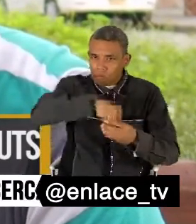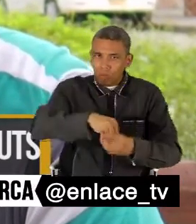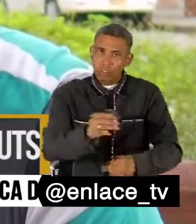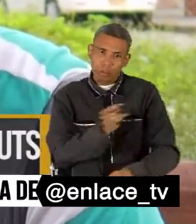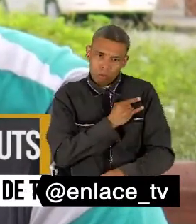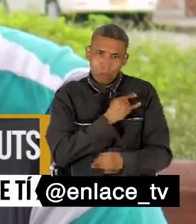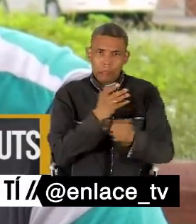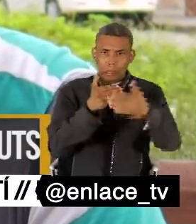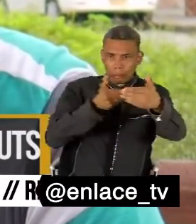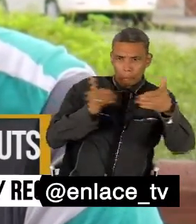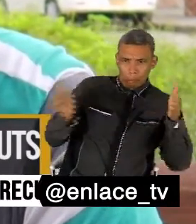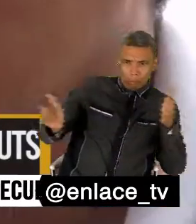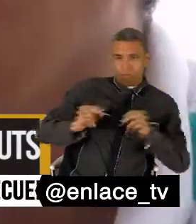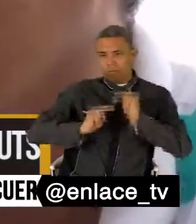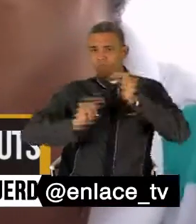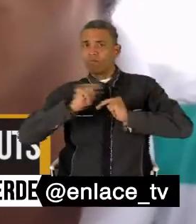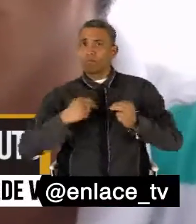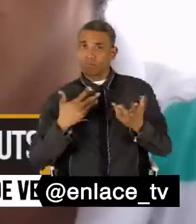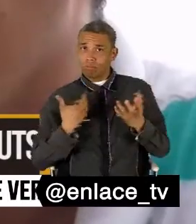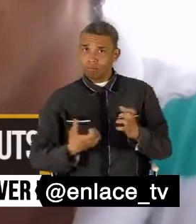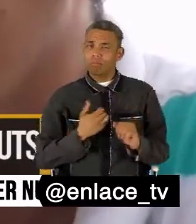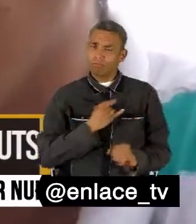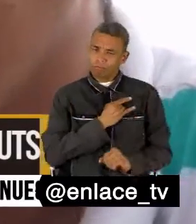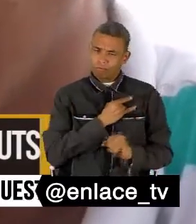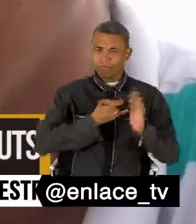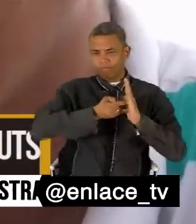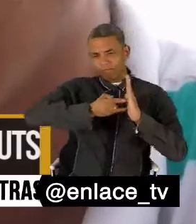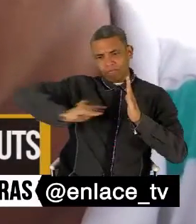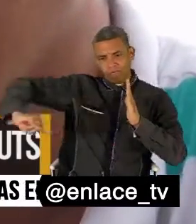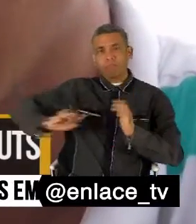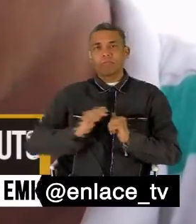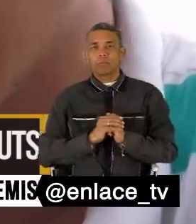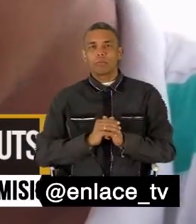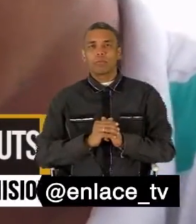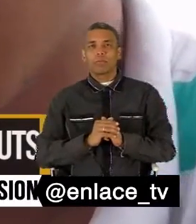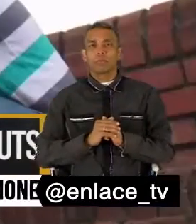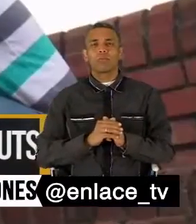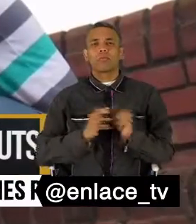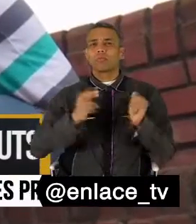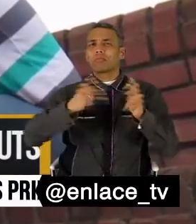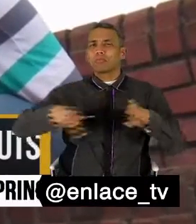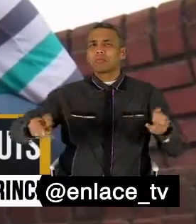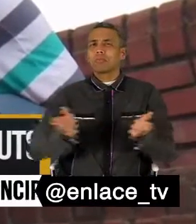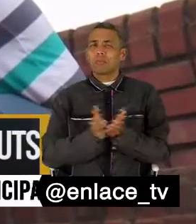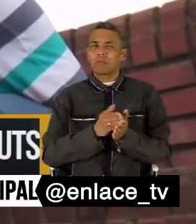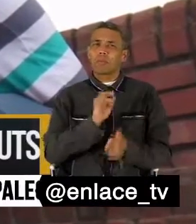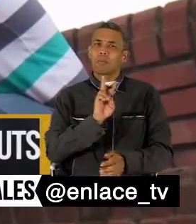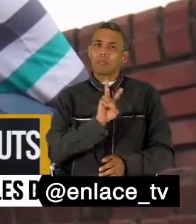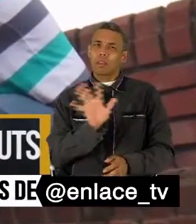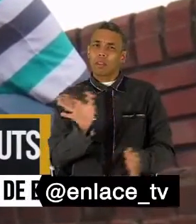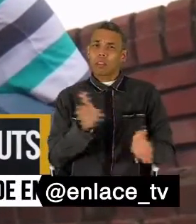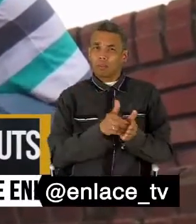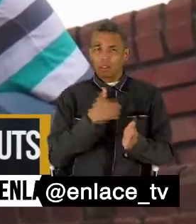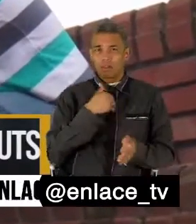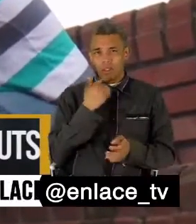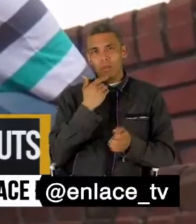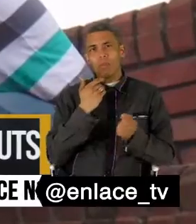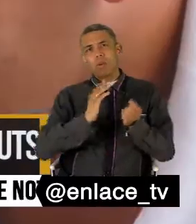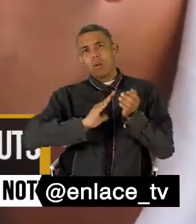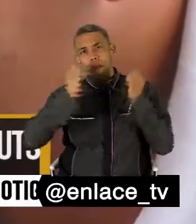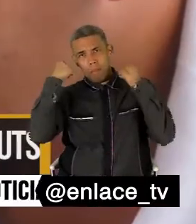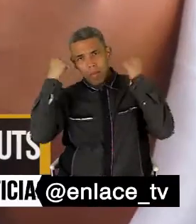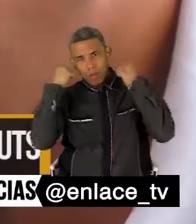en la cantidad de votos que tuvimos como apoyo. Más de 22.000 estudiantes con 5 sedes regionales como la de Piedecuesta, Vélez, Bucaramanga, Barranca